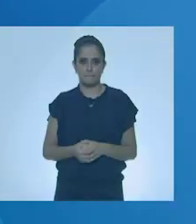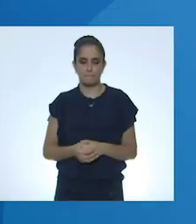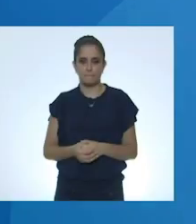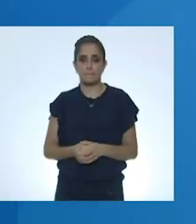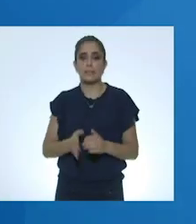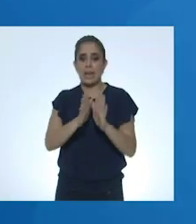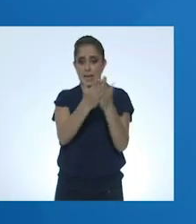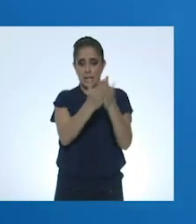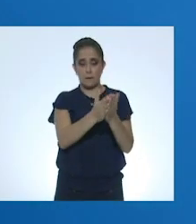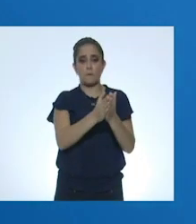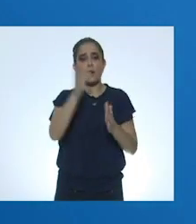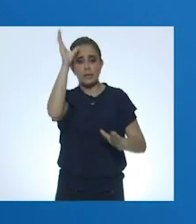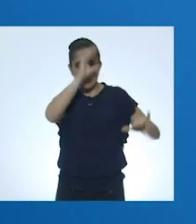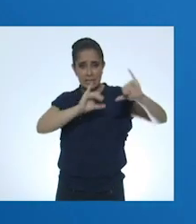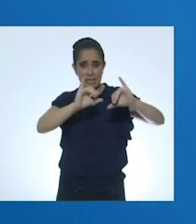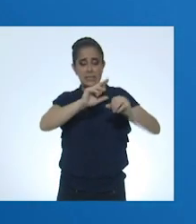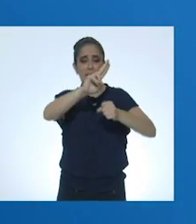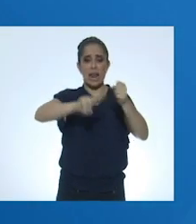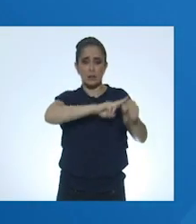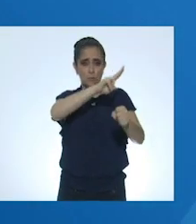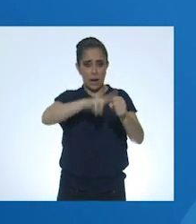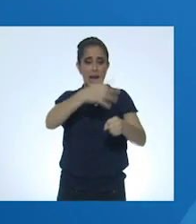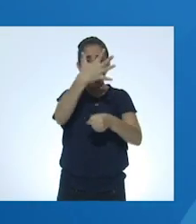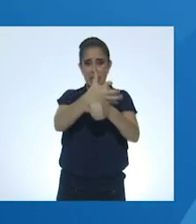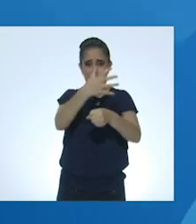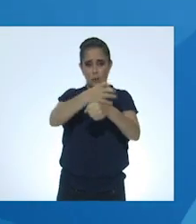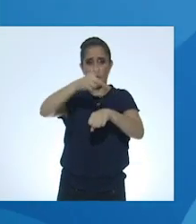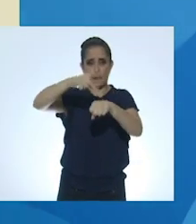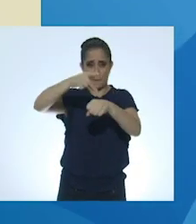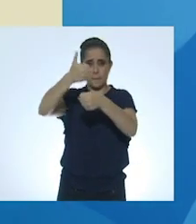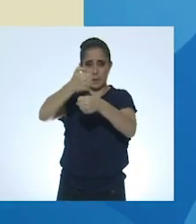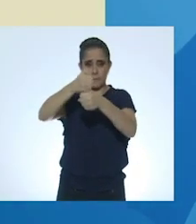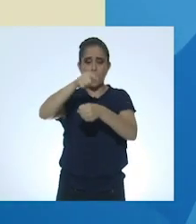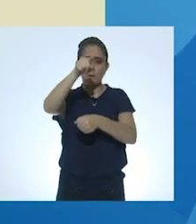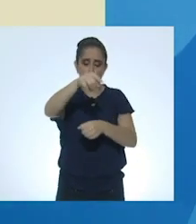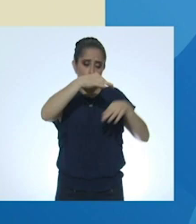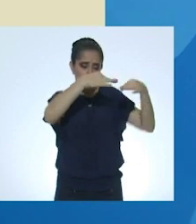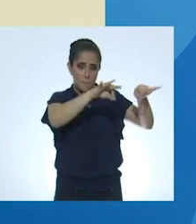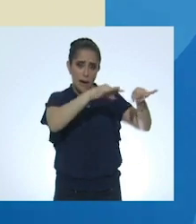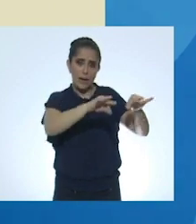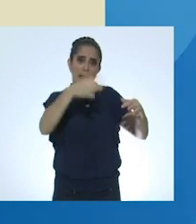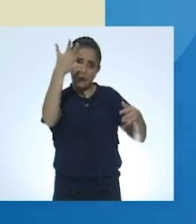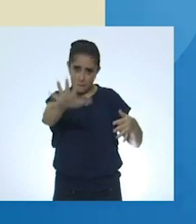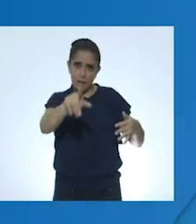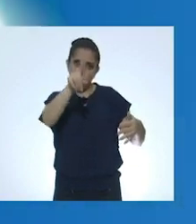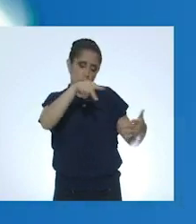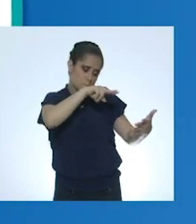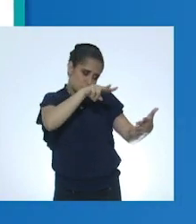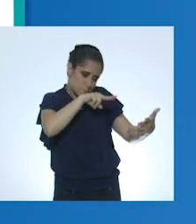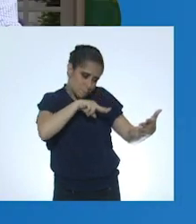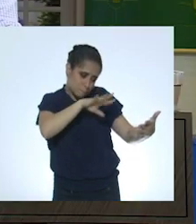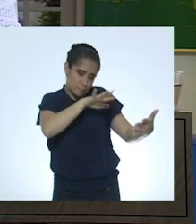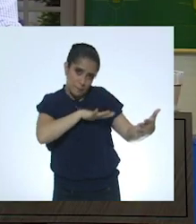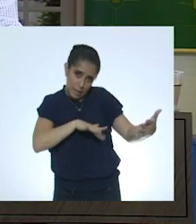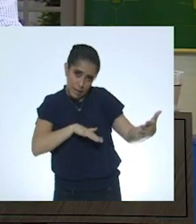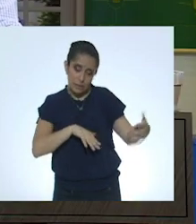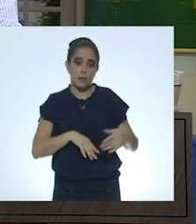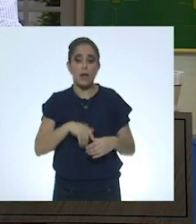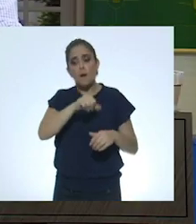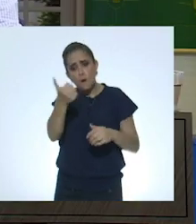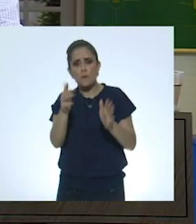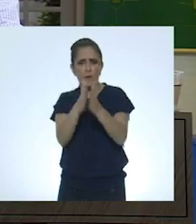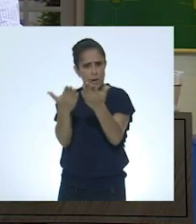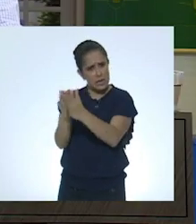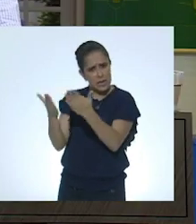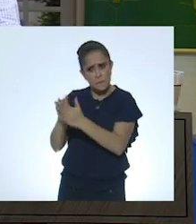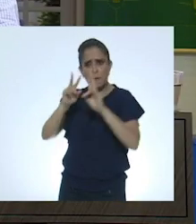En el libro de texto de Ciencias Naturales de quinto grado, se explica el tema a partir de la página 10. Si en tu casa hay otro libro sobre el